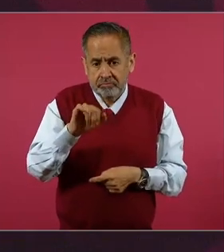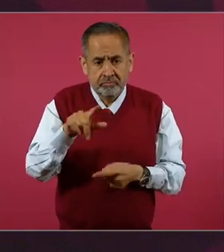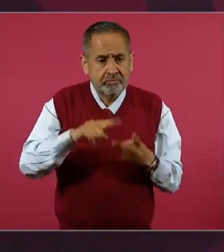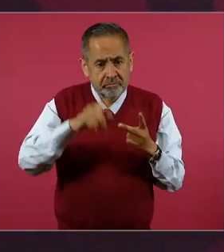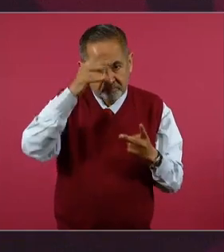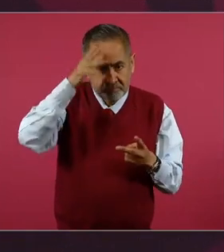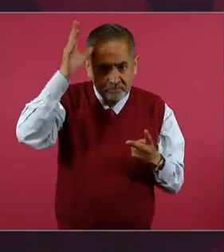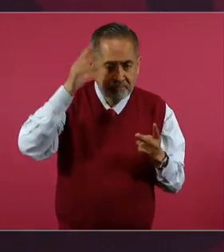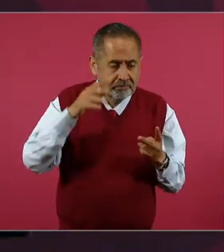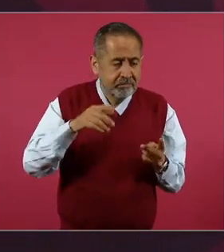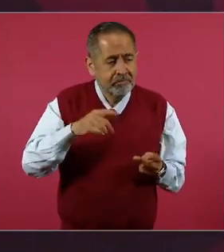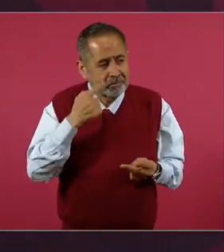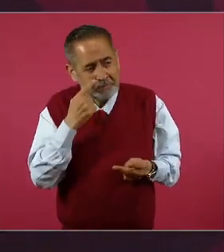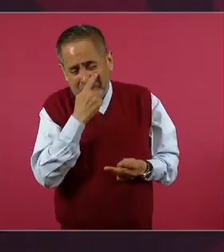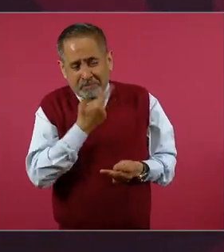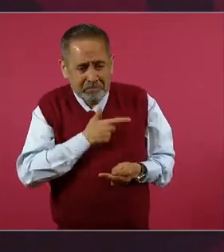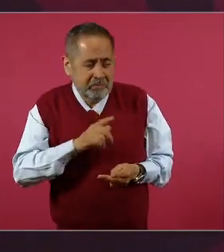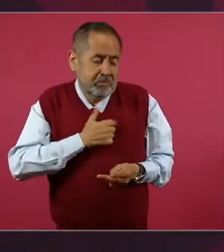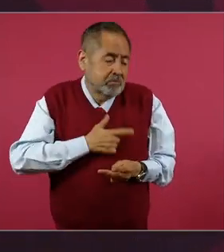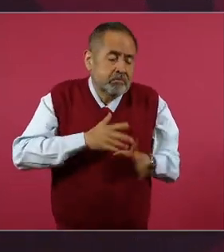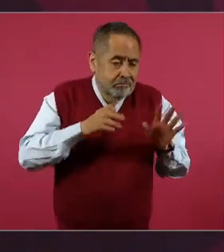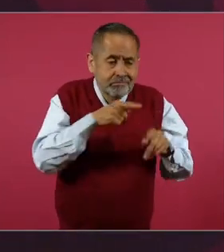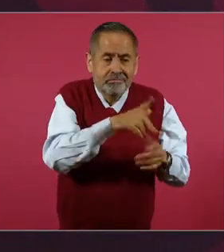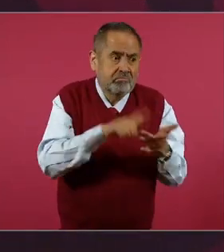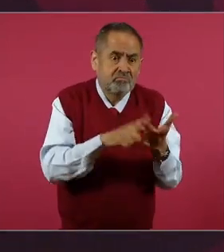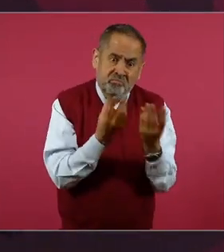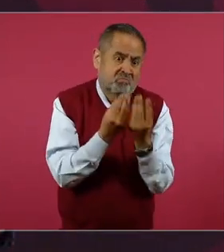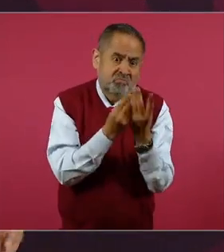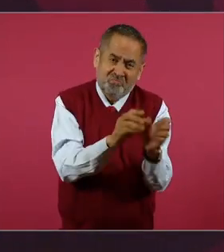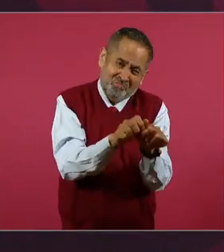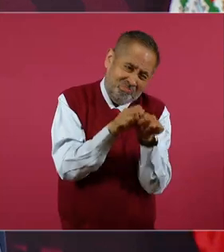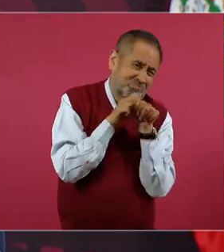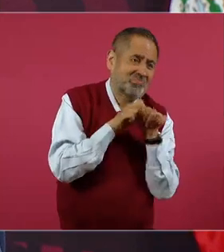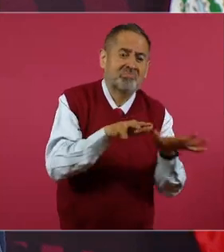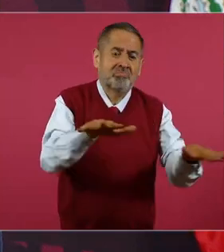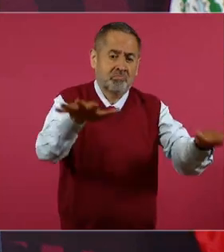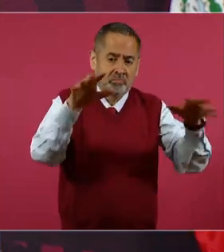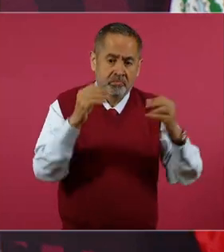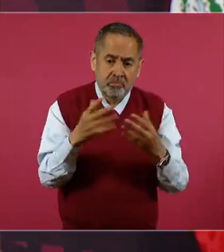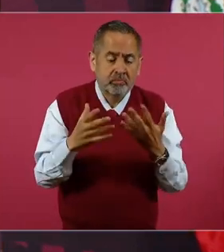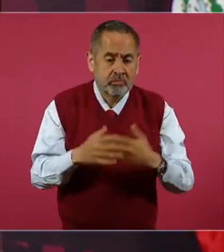nos guste o no nos guste, porque sí se ha avanzado mucho